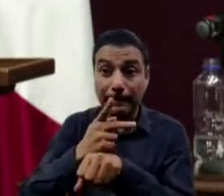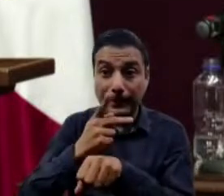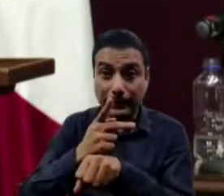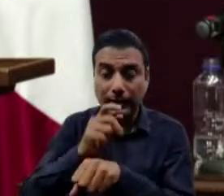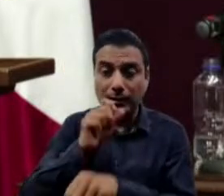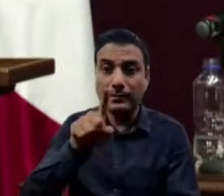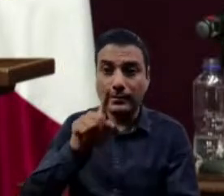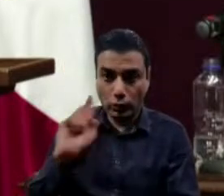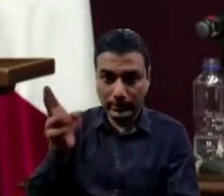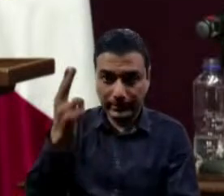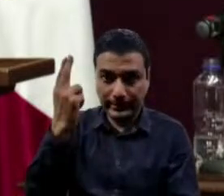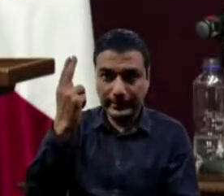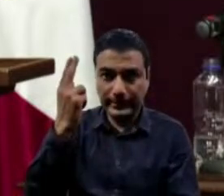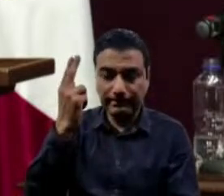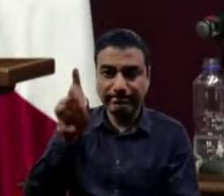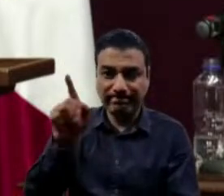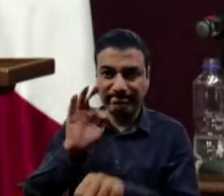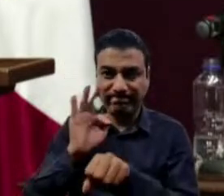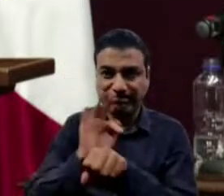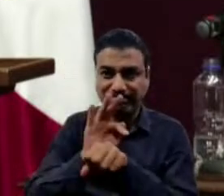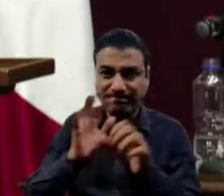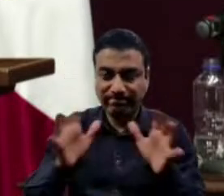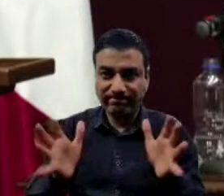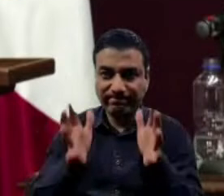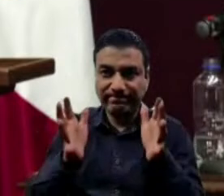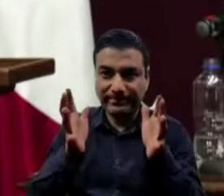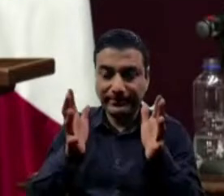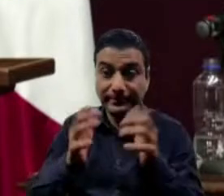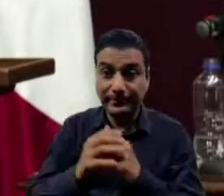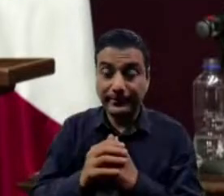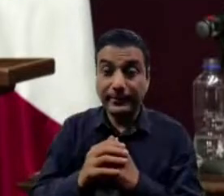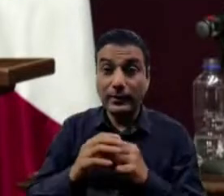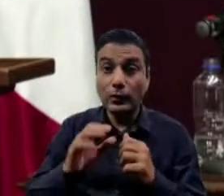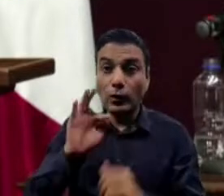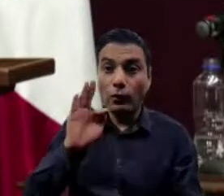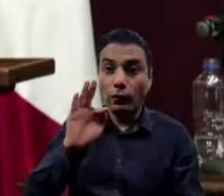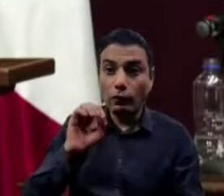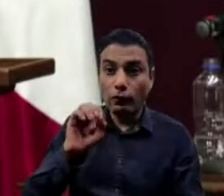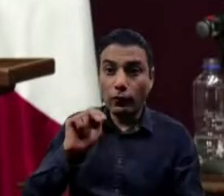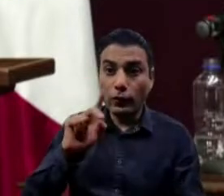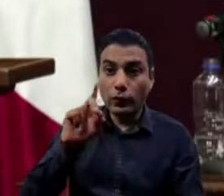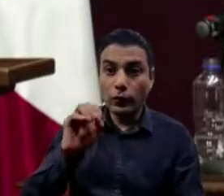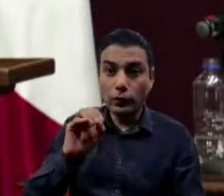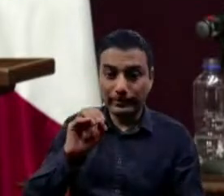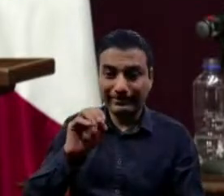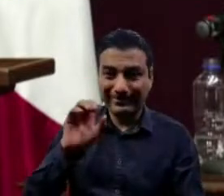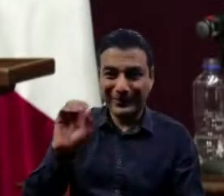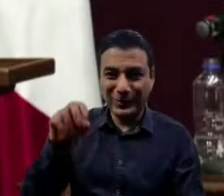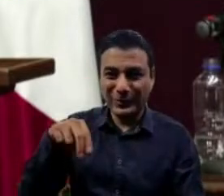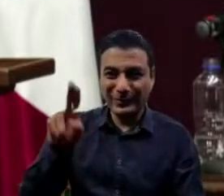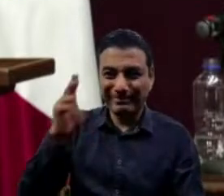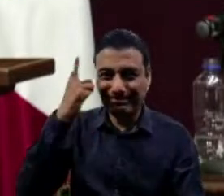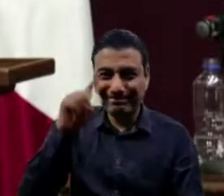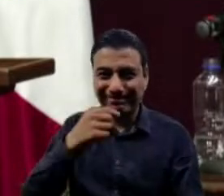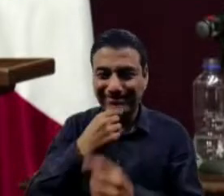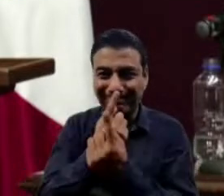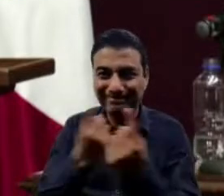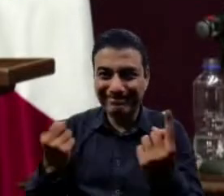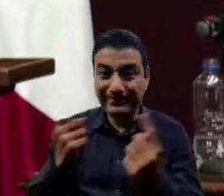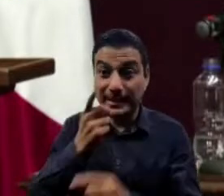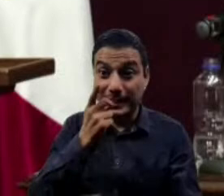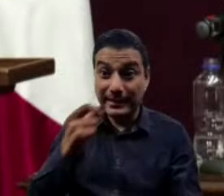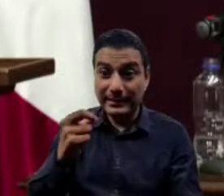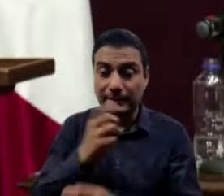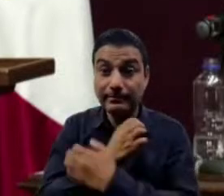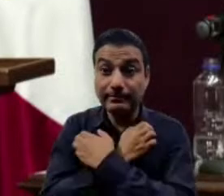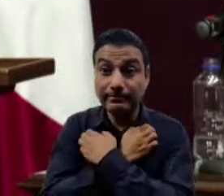superior. De igual forma, el Fondo de las Naciones Unidas para la Infancia determina que educación es un